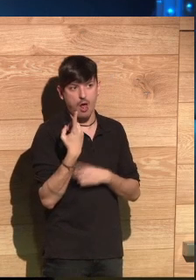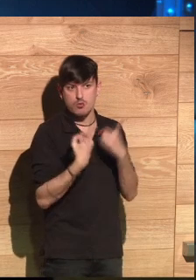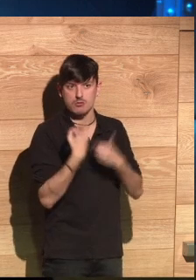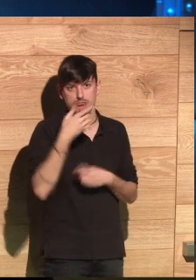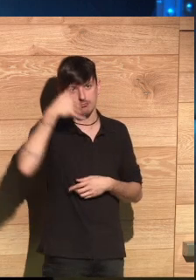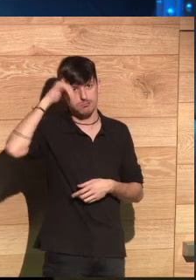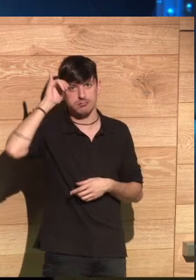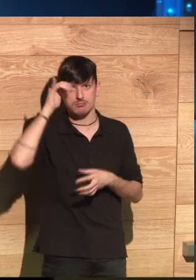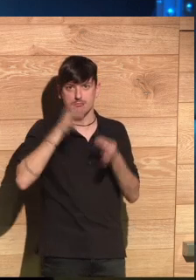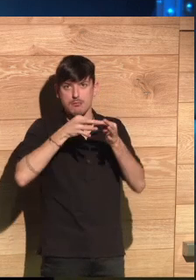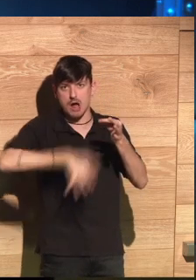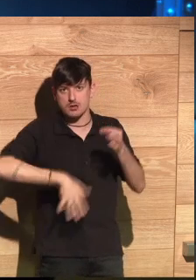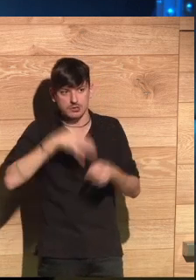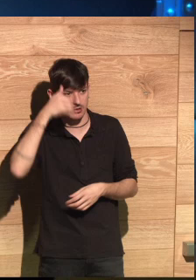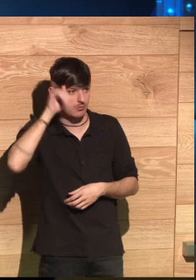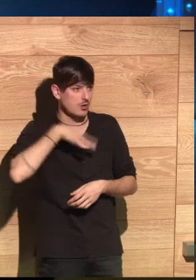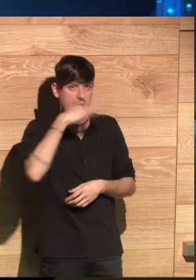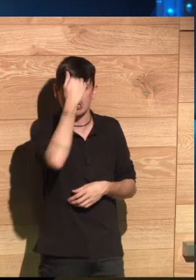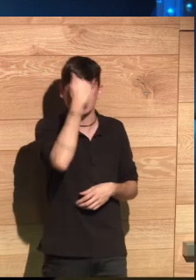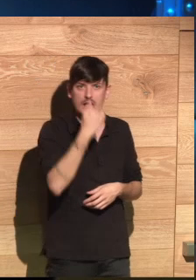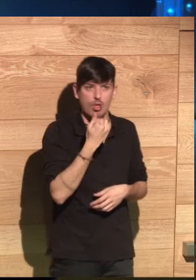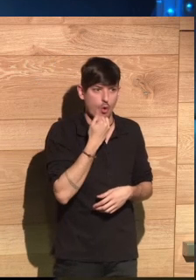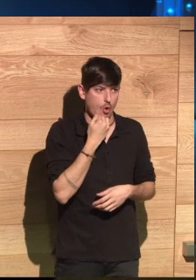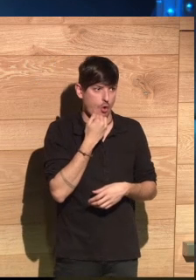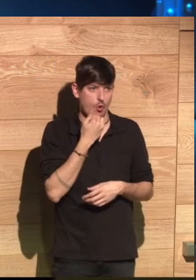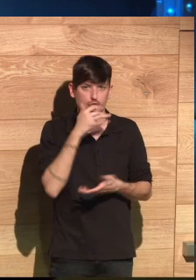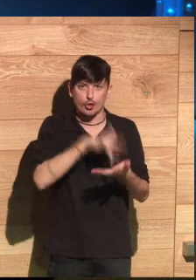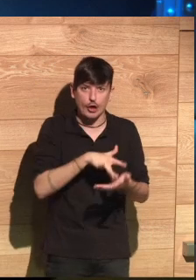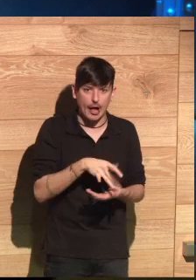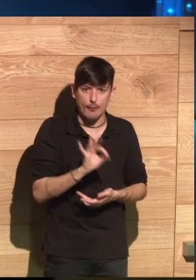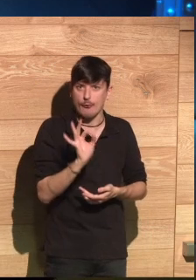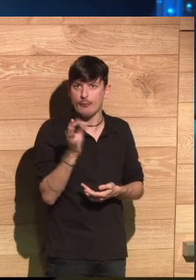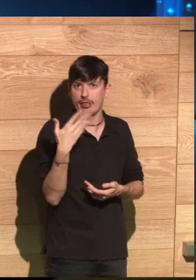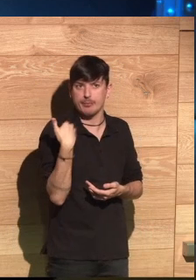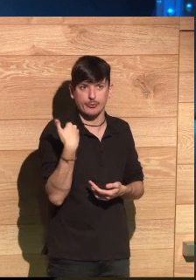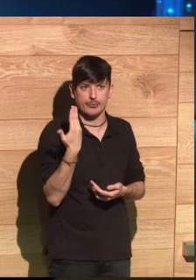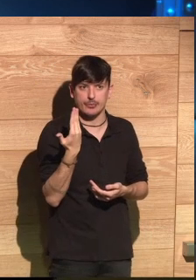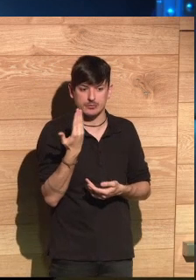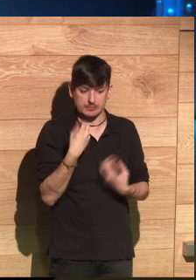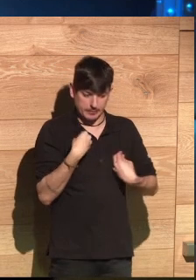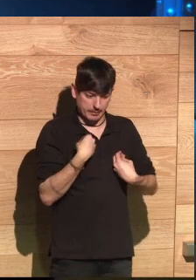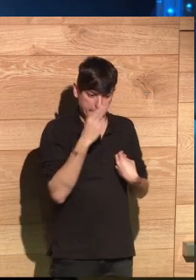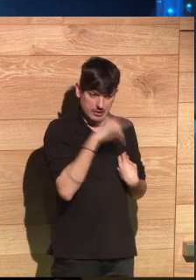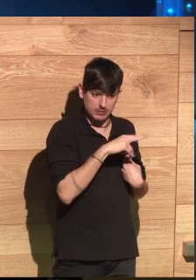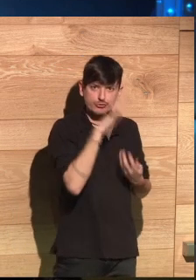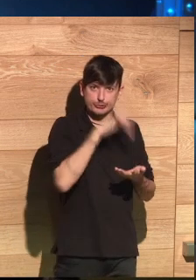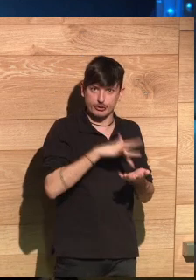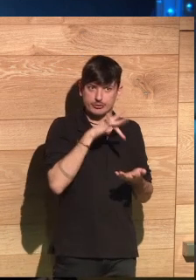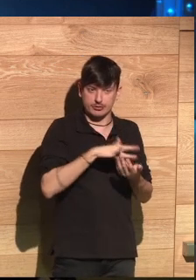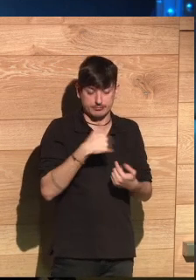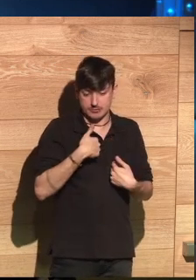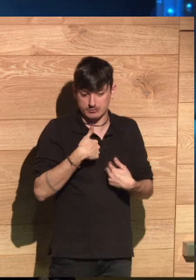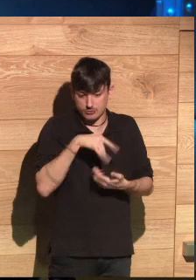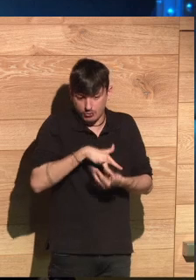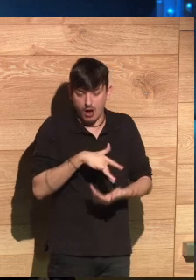suerte de que le pille un atentado islamista, o alguno en épocas recientes ha podido ver, y a los que vivimos en Madrid nos ha pasado más de uno, a mí me ha